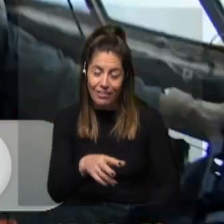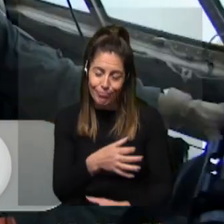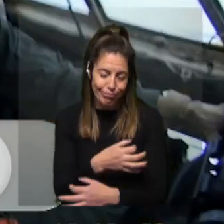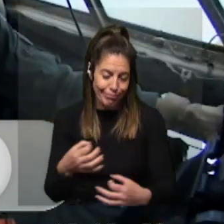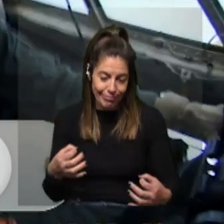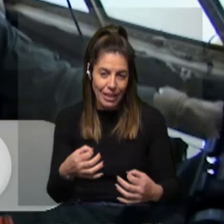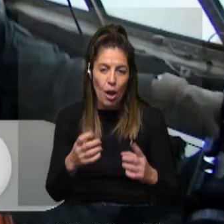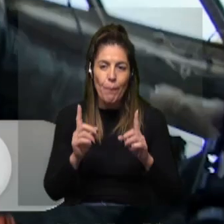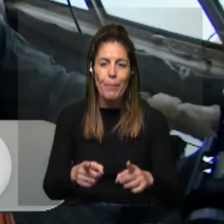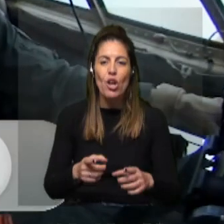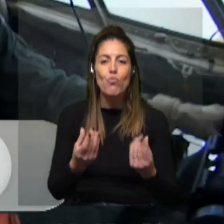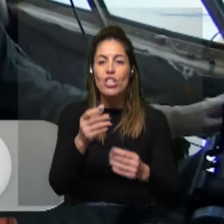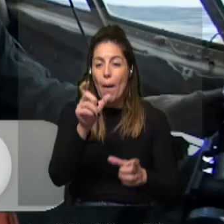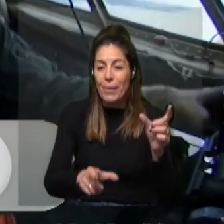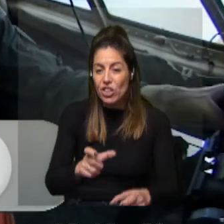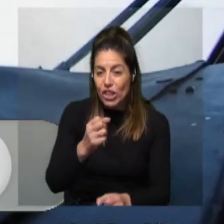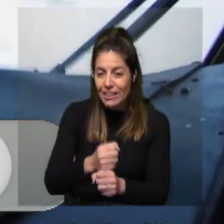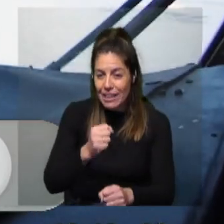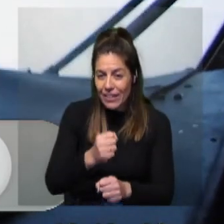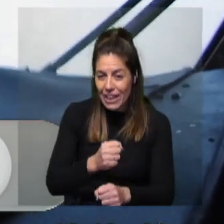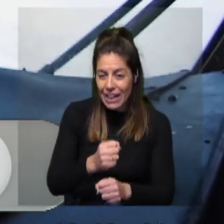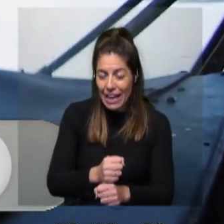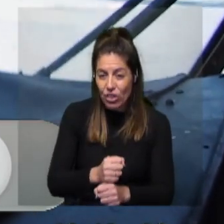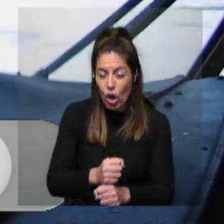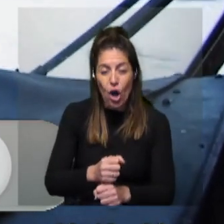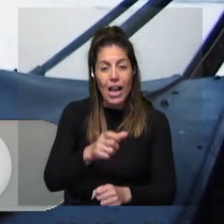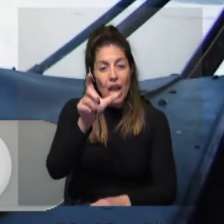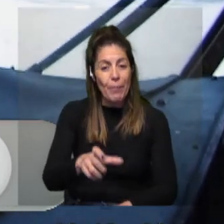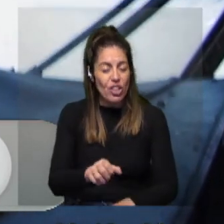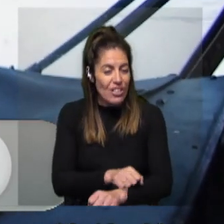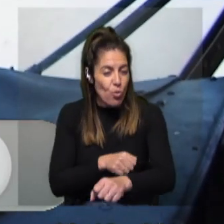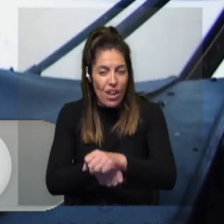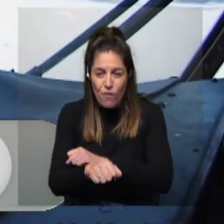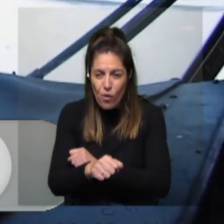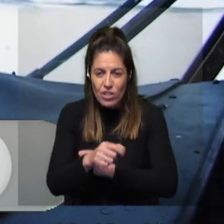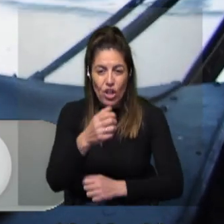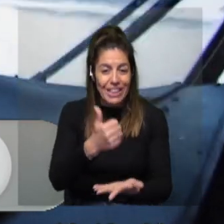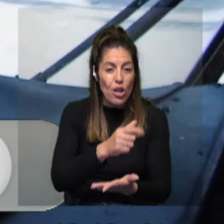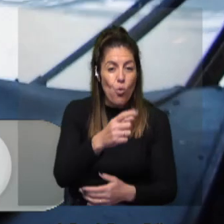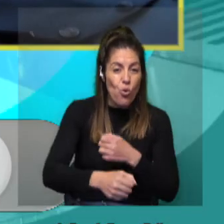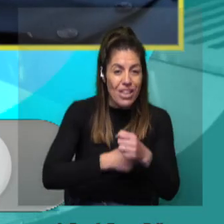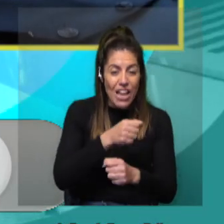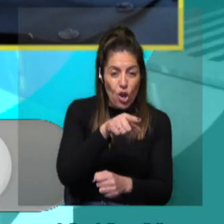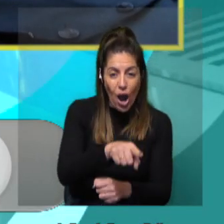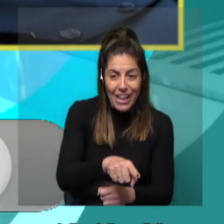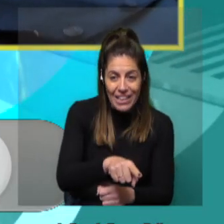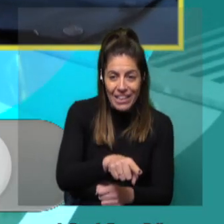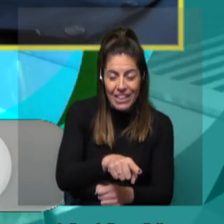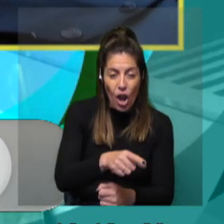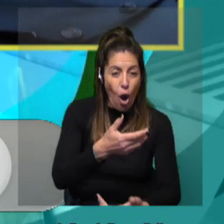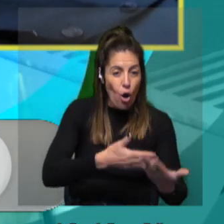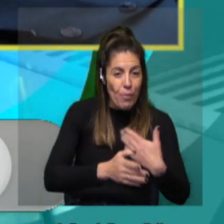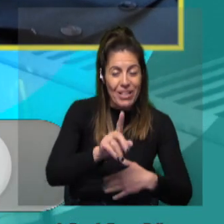¿no? Pero hay tanta gente trabajando y la gente que hace un esfuerzo, por los motivos que sea, están un año allá, aislados y con una